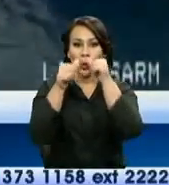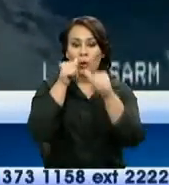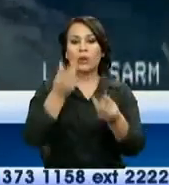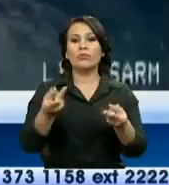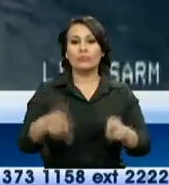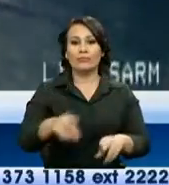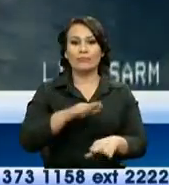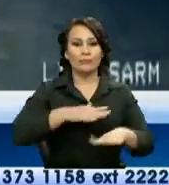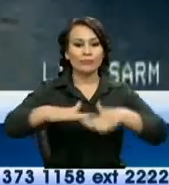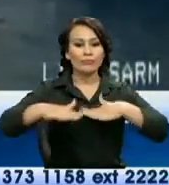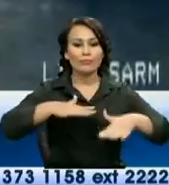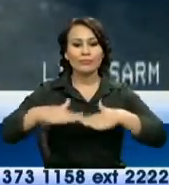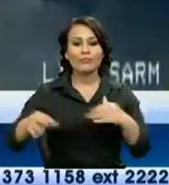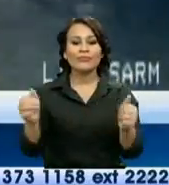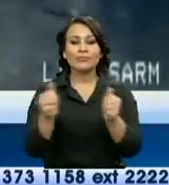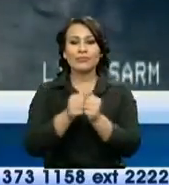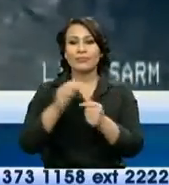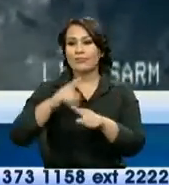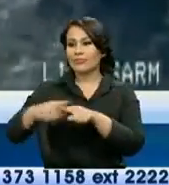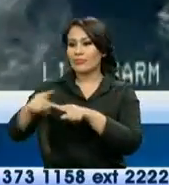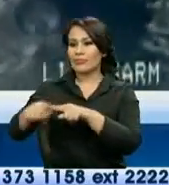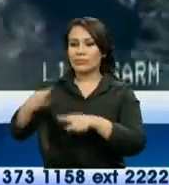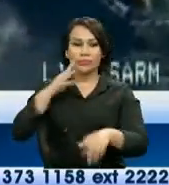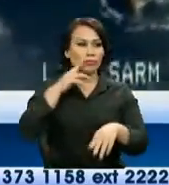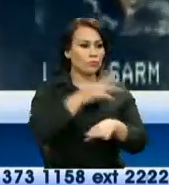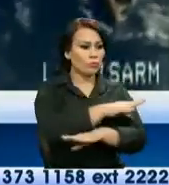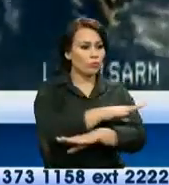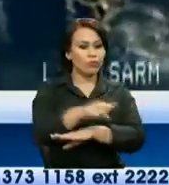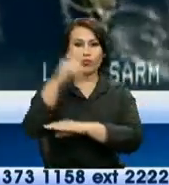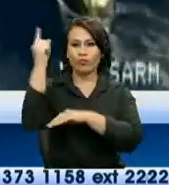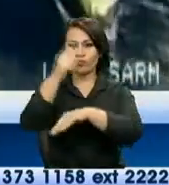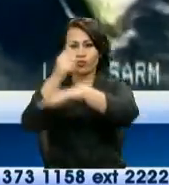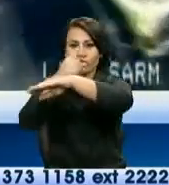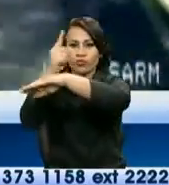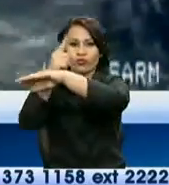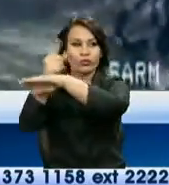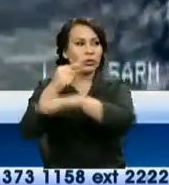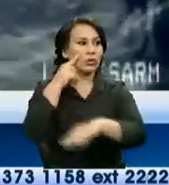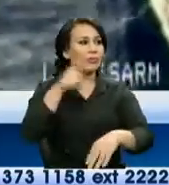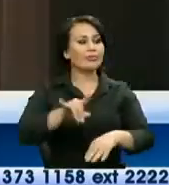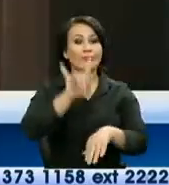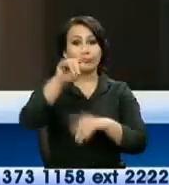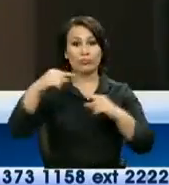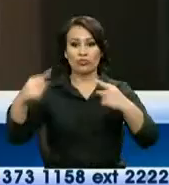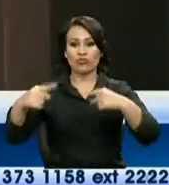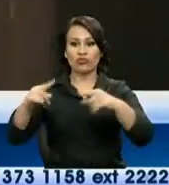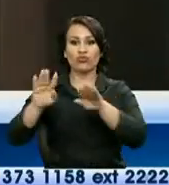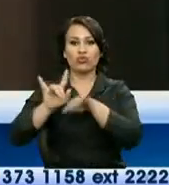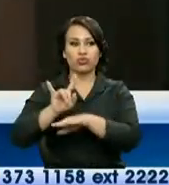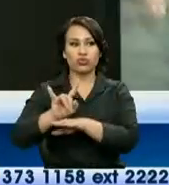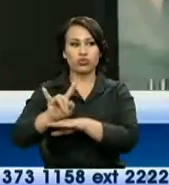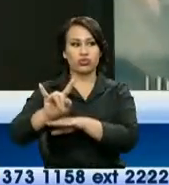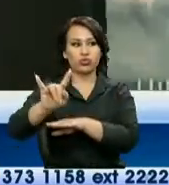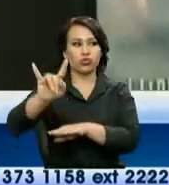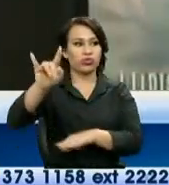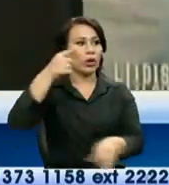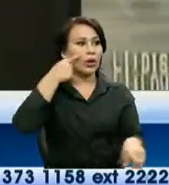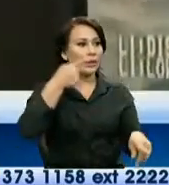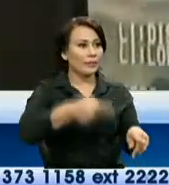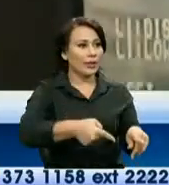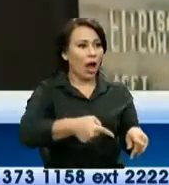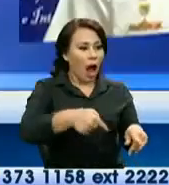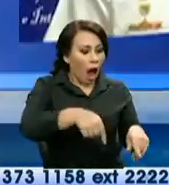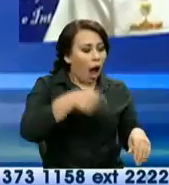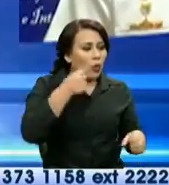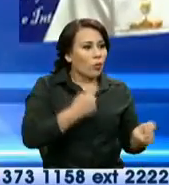continuaron con una serie de misiones de vigilancia aérea hasta que un avión Super Tucano logró captar la presencia del